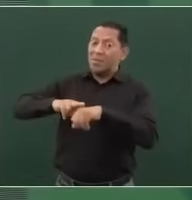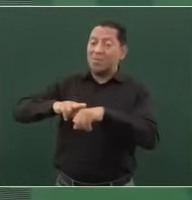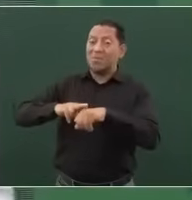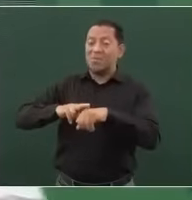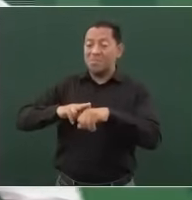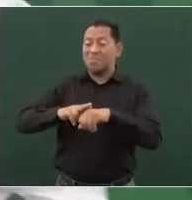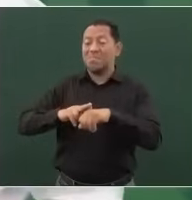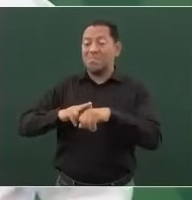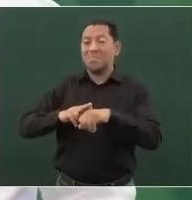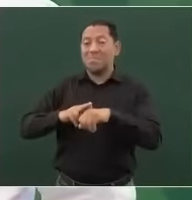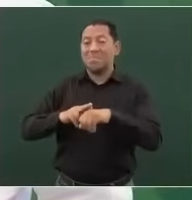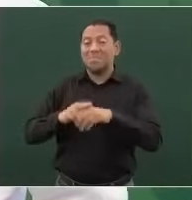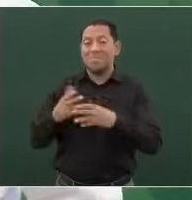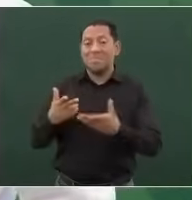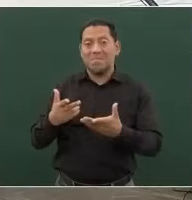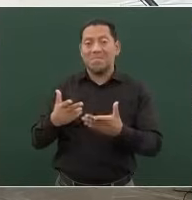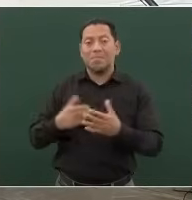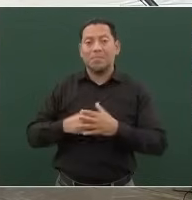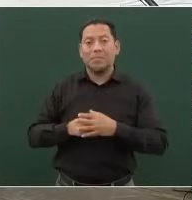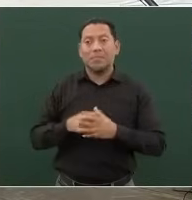estamos hablando